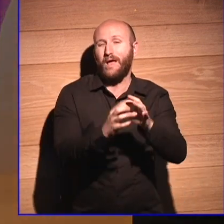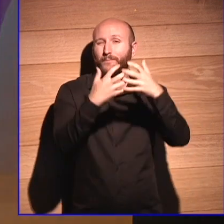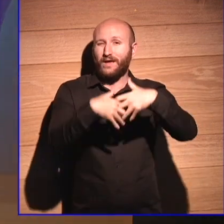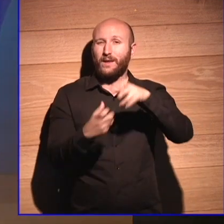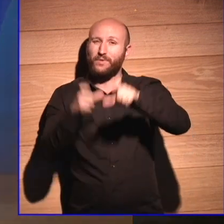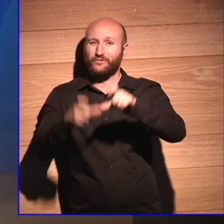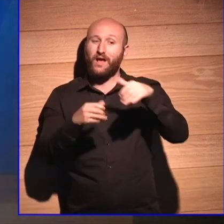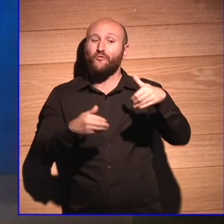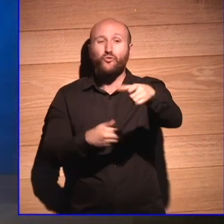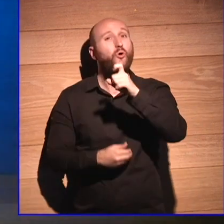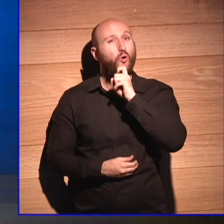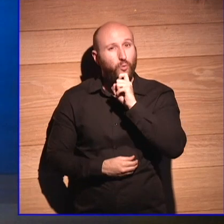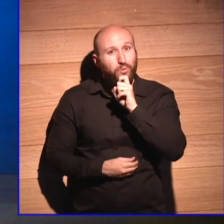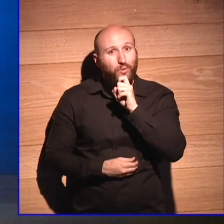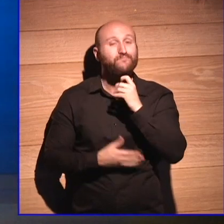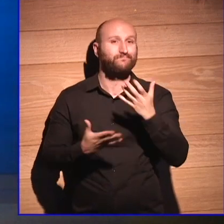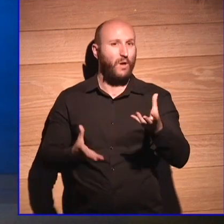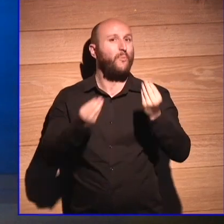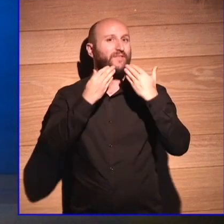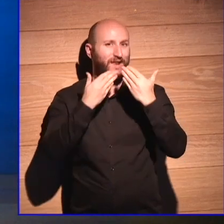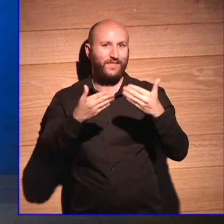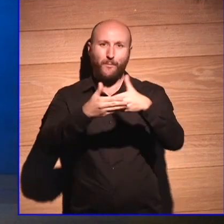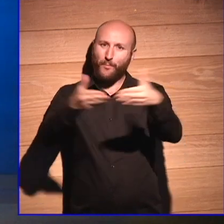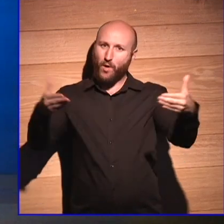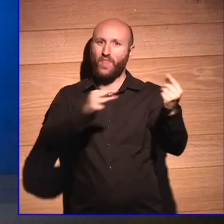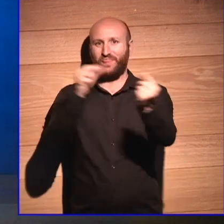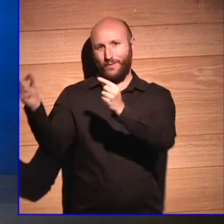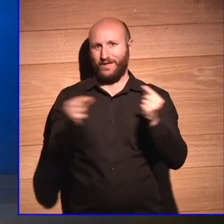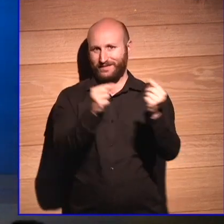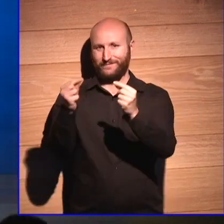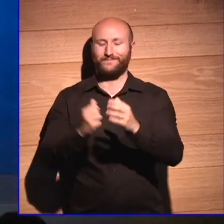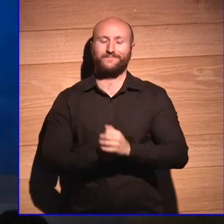las personas? Y muchas gracias, abrimos el debate.